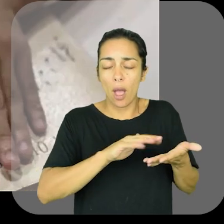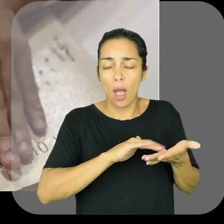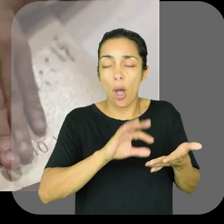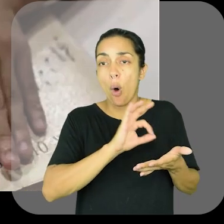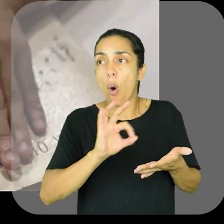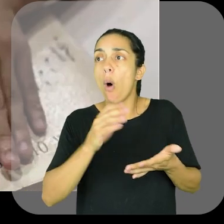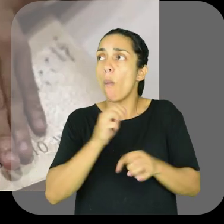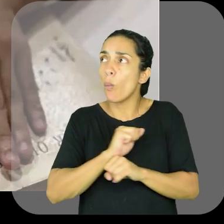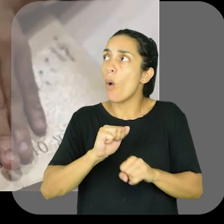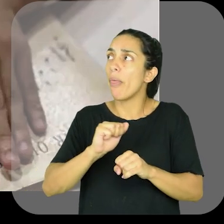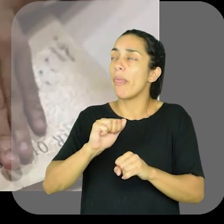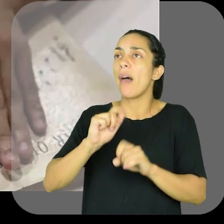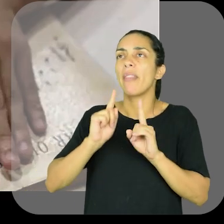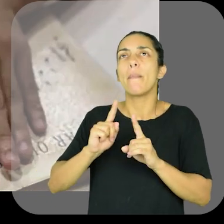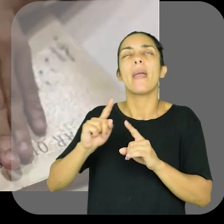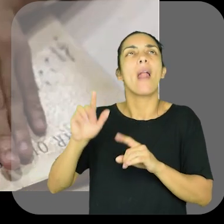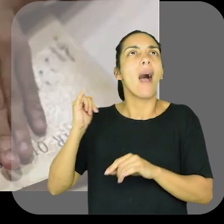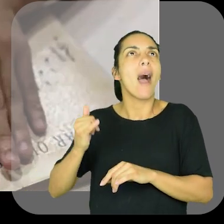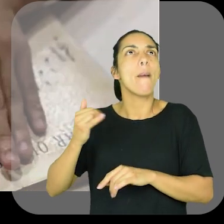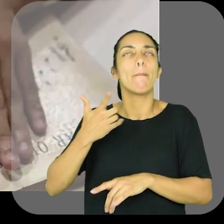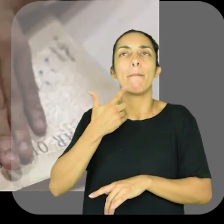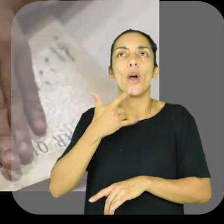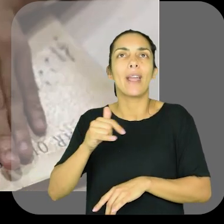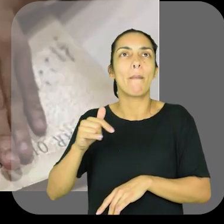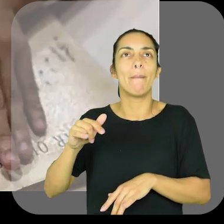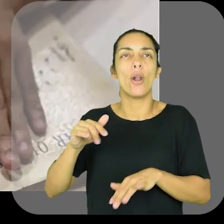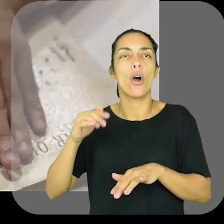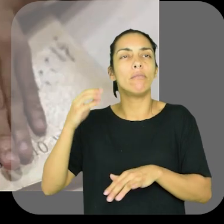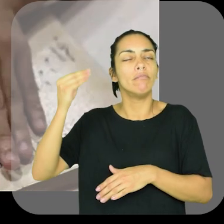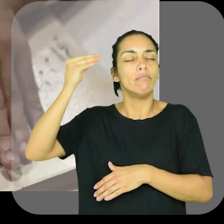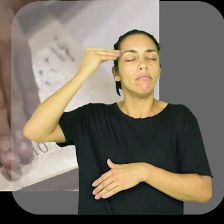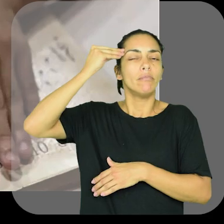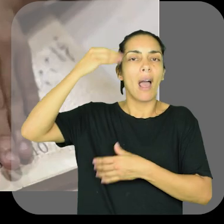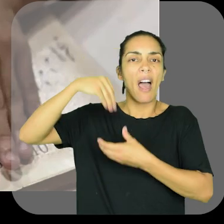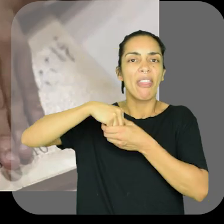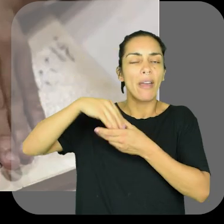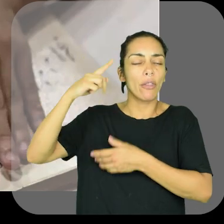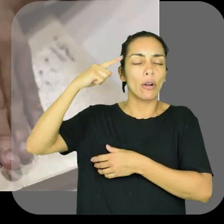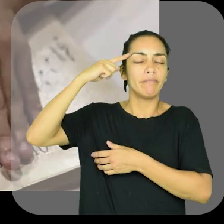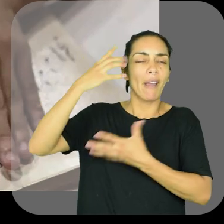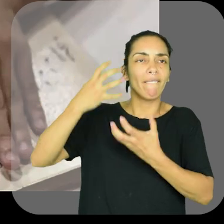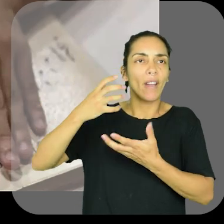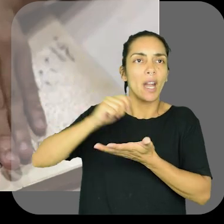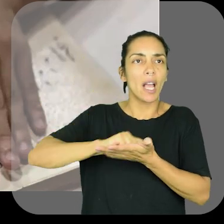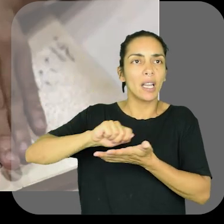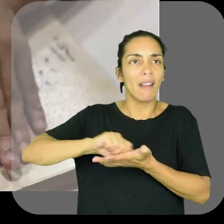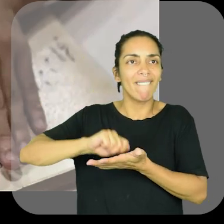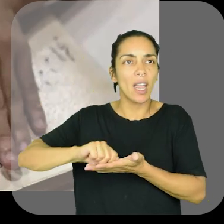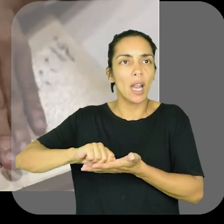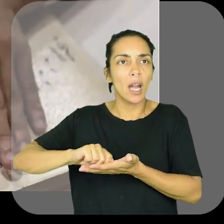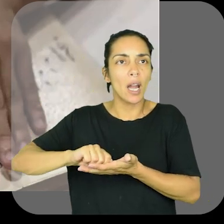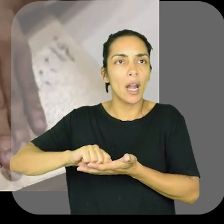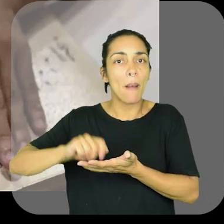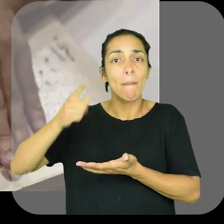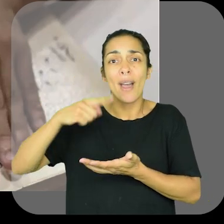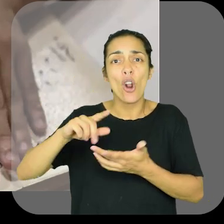tenga una composición, tenga una melodía que quiera escribir, pero no tenga que esperar hasta que alguien le preste los ojos,